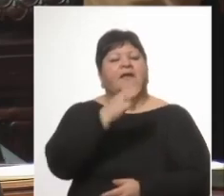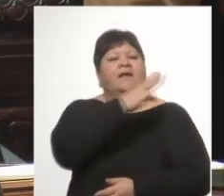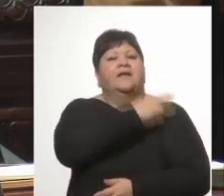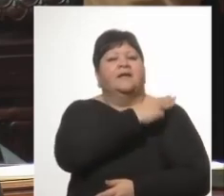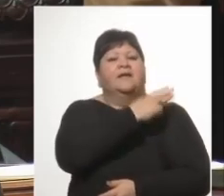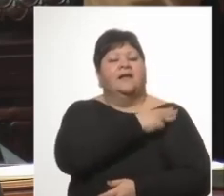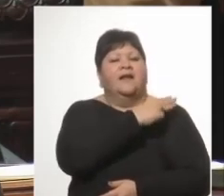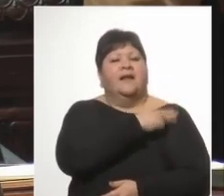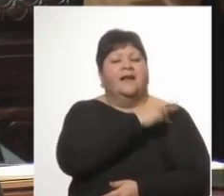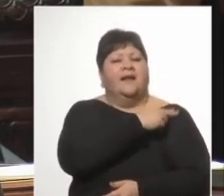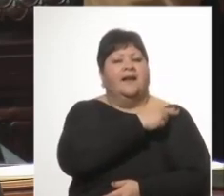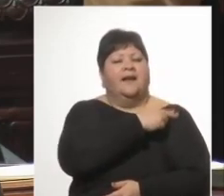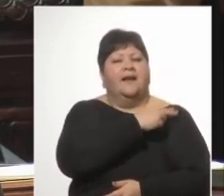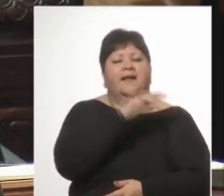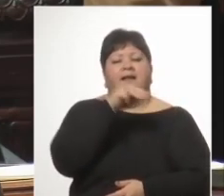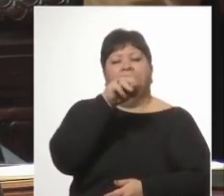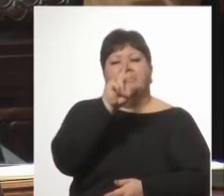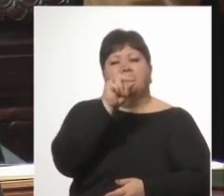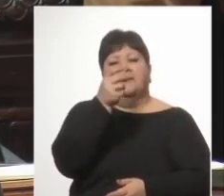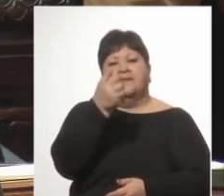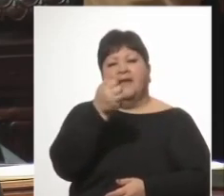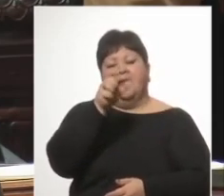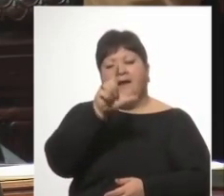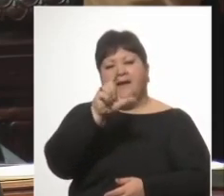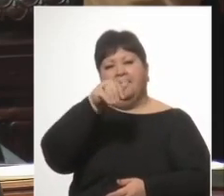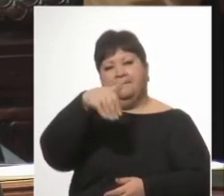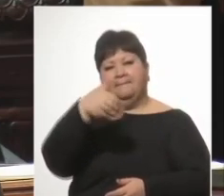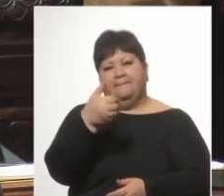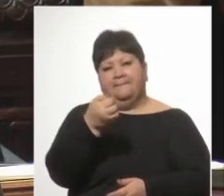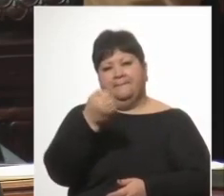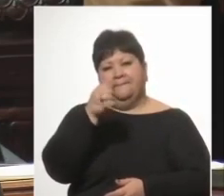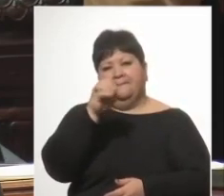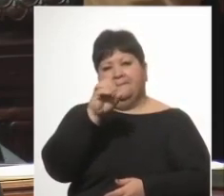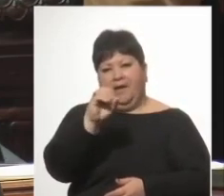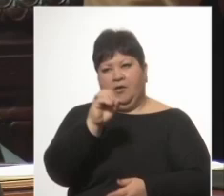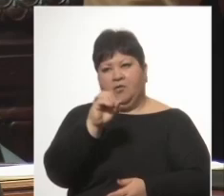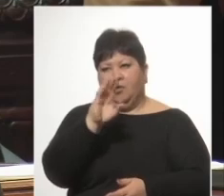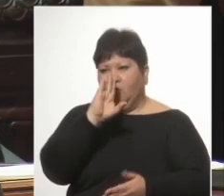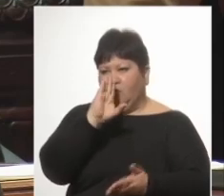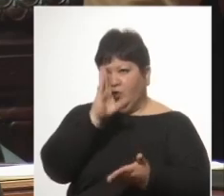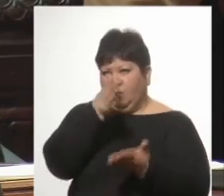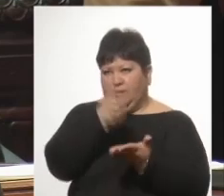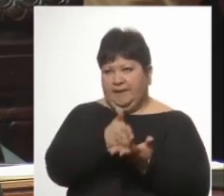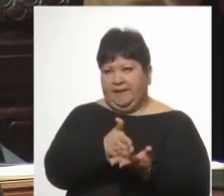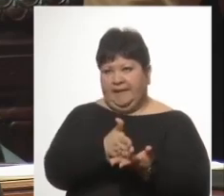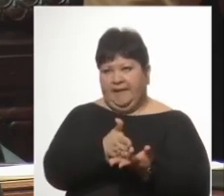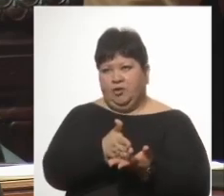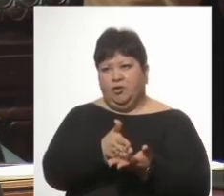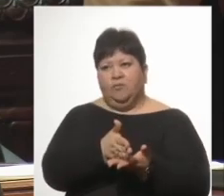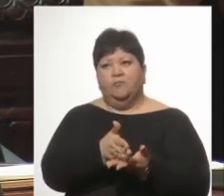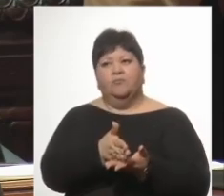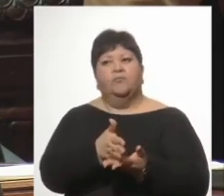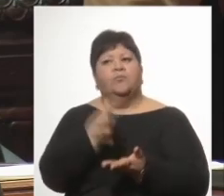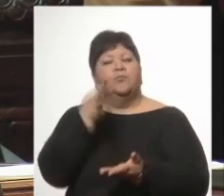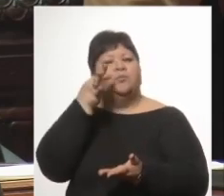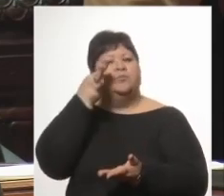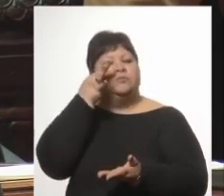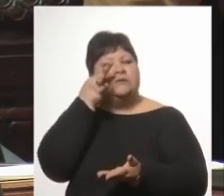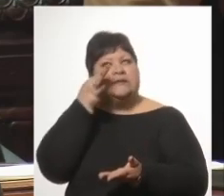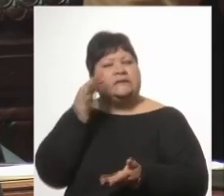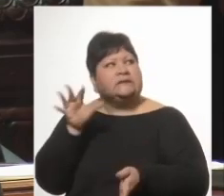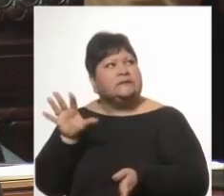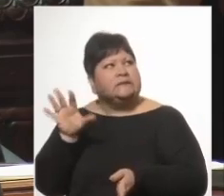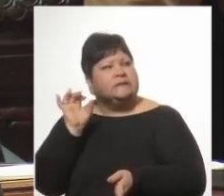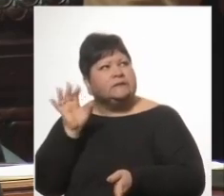Dalmao, que fue condenado por un testigo de oídas y por